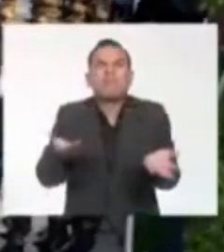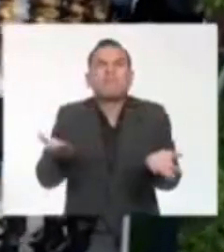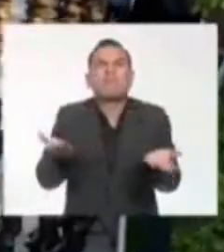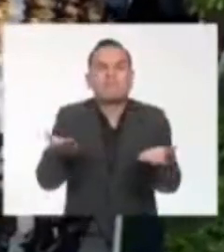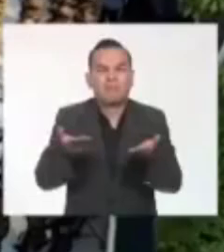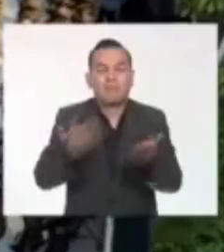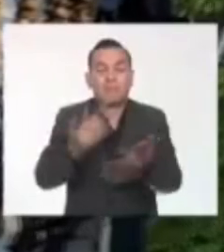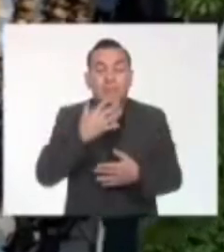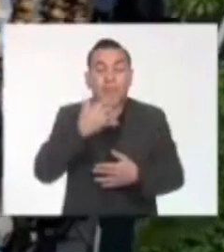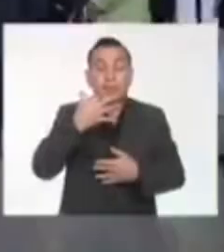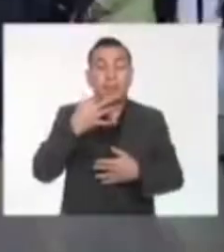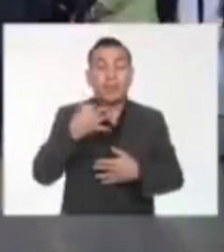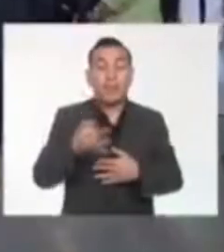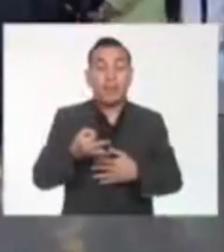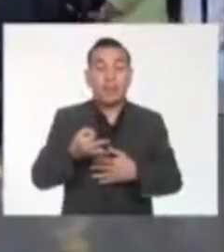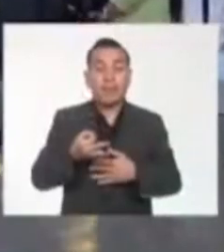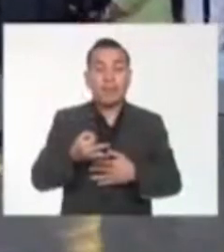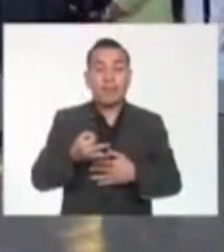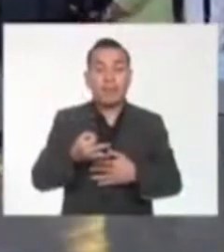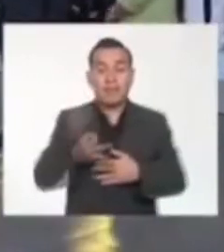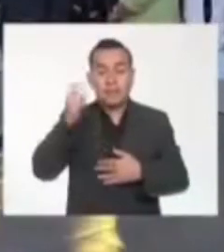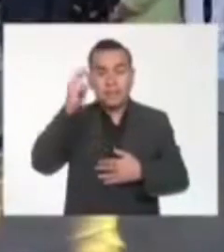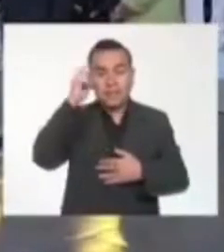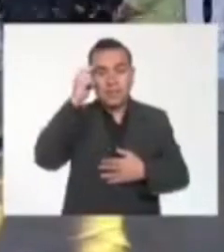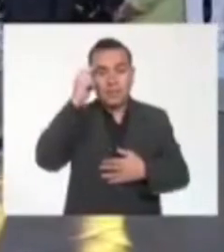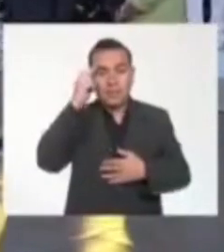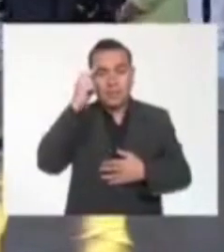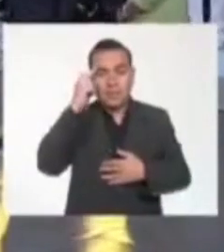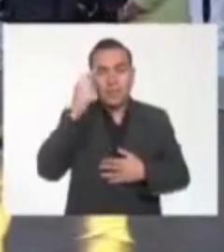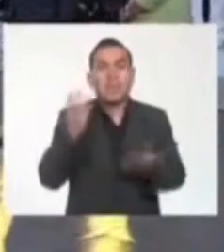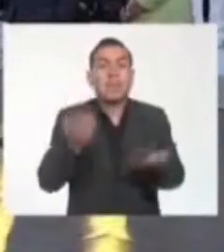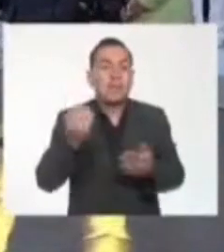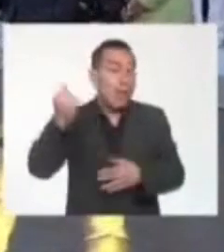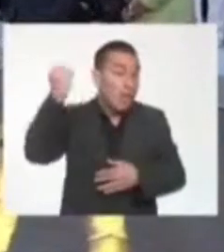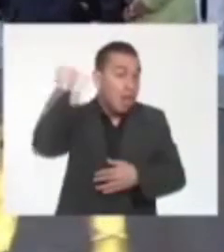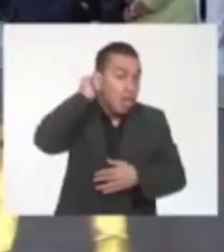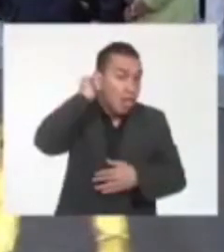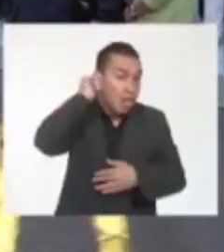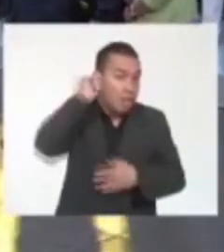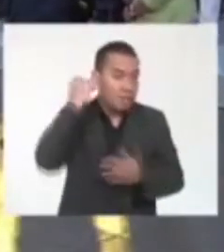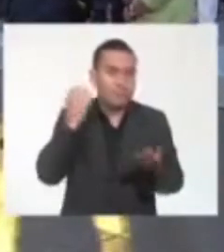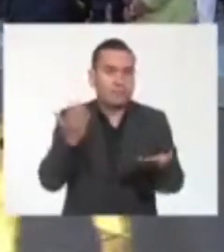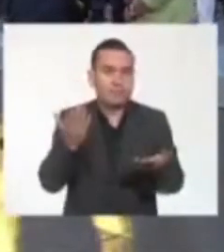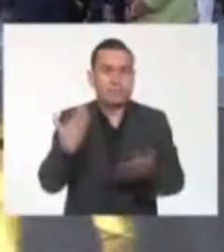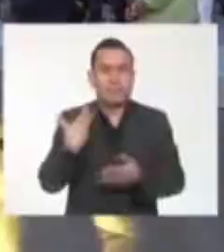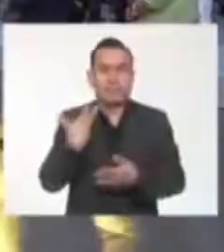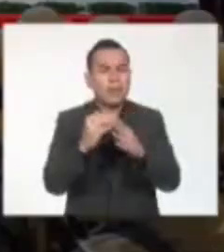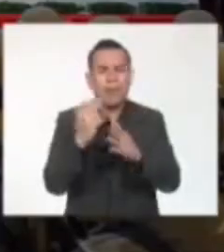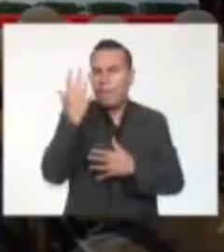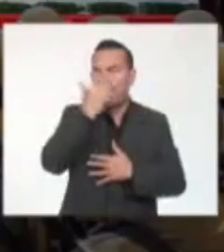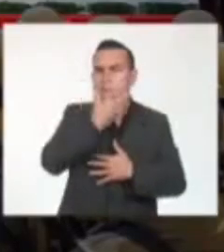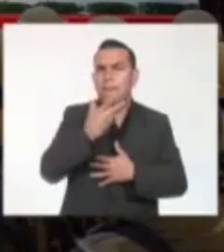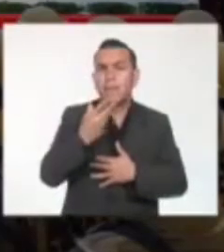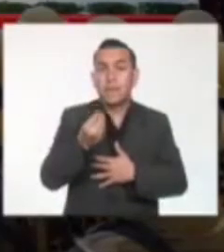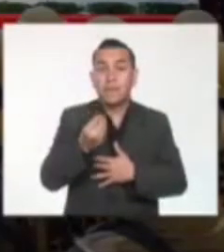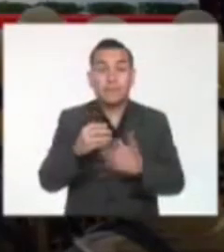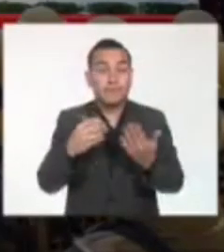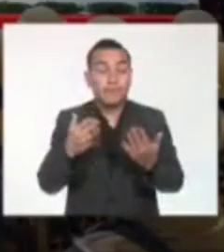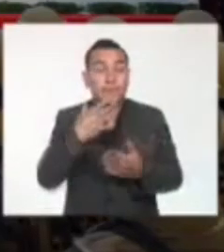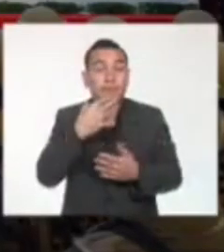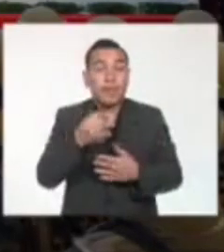gobierno aún no se ha usado gas lacrimógeno en contra de manifestantes. Sin embargo, no descartó que algún día llegue a ser